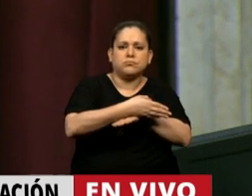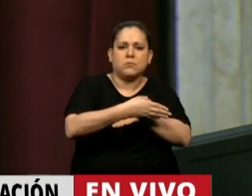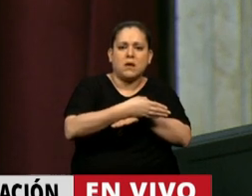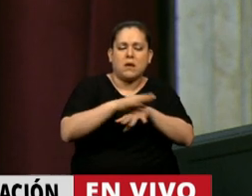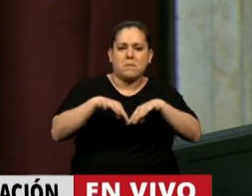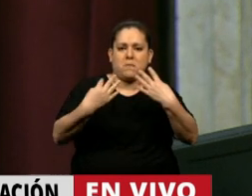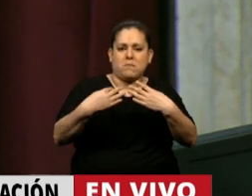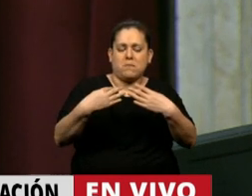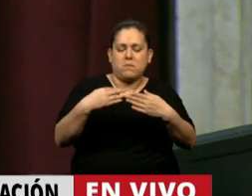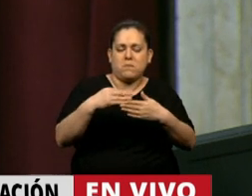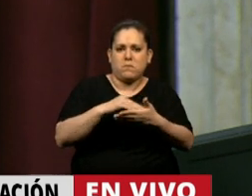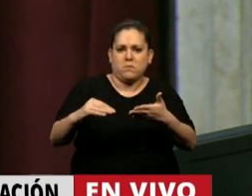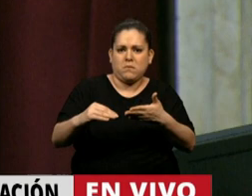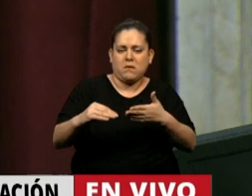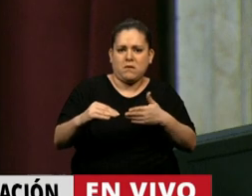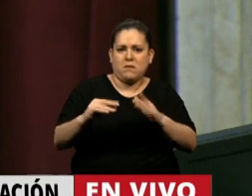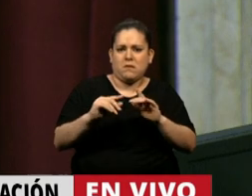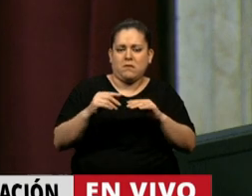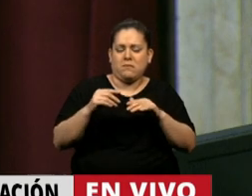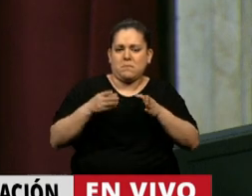atrás de la presidencia por